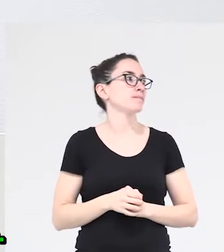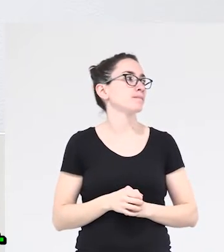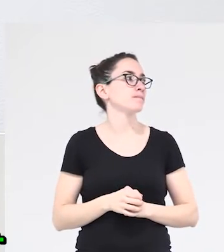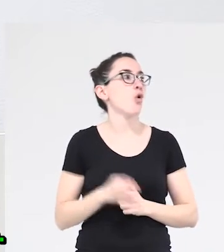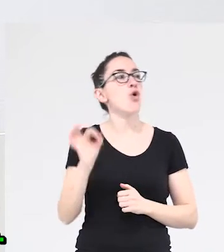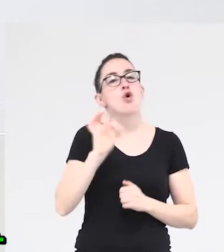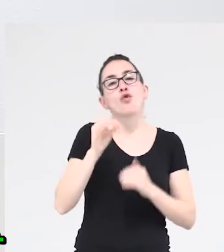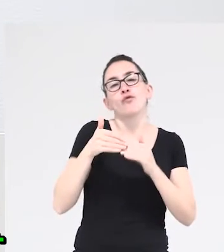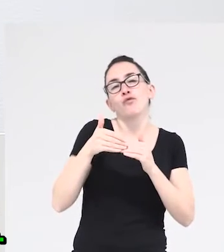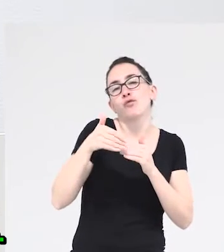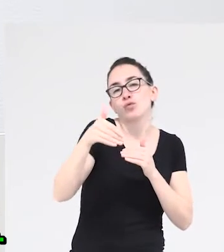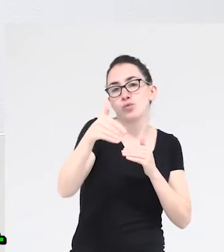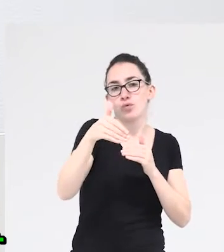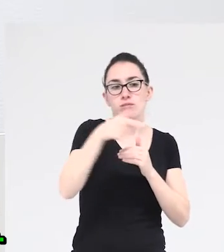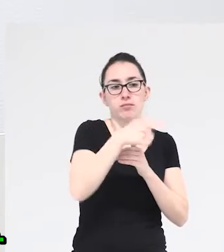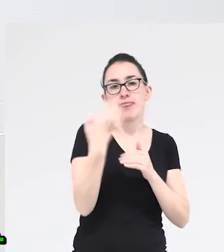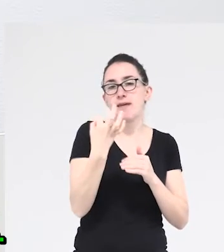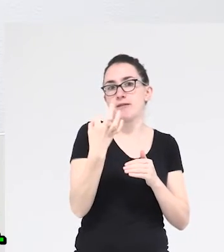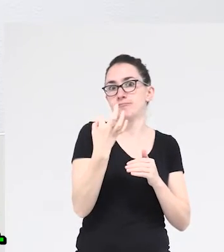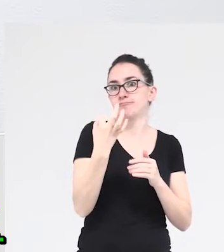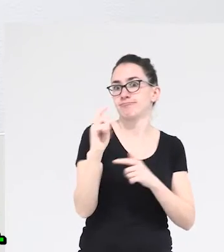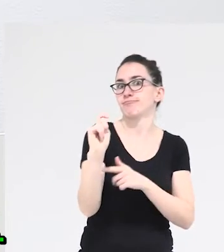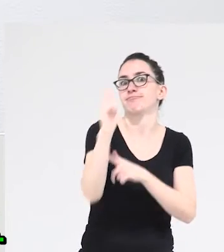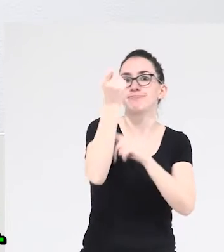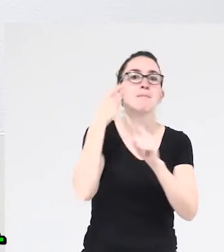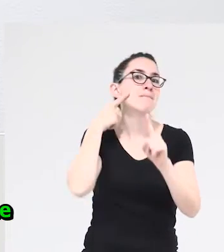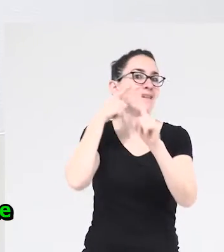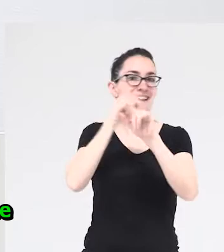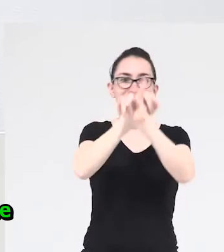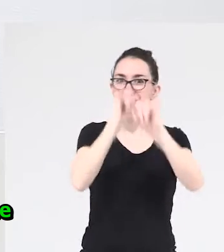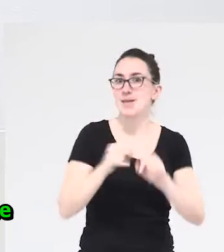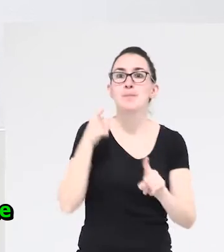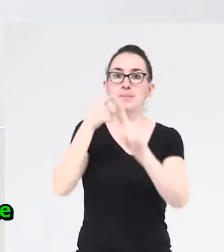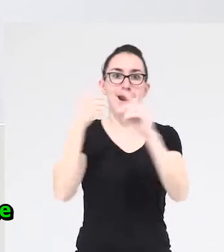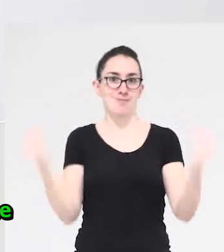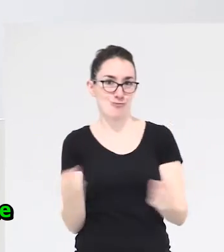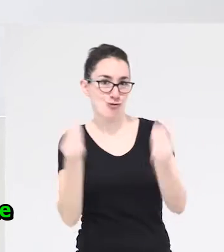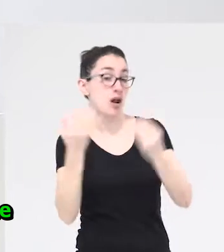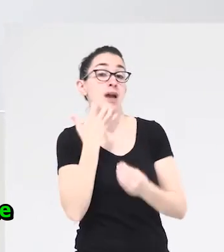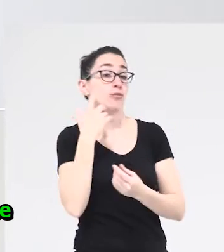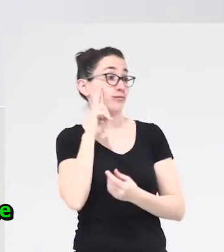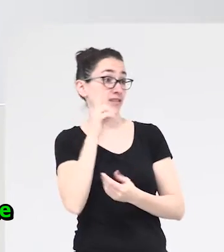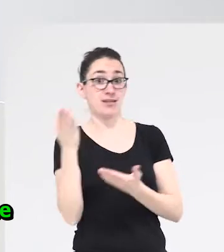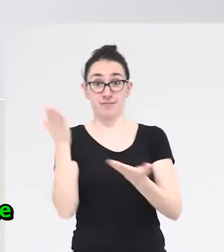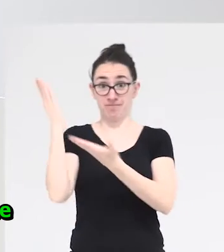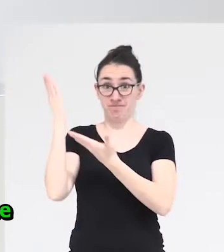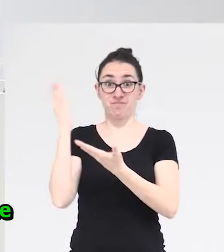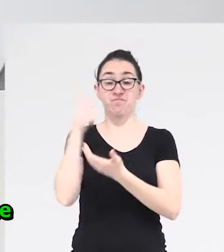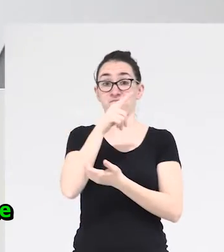un futuro que hay que alcanzar en clave de felicidad y de mejora. Por ejemplo, fíjense